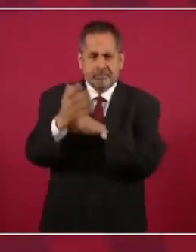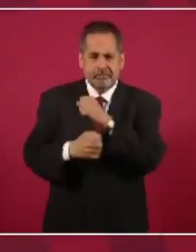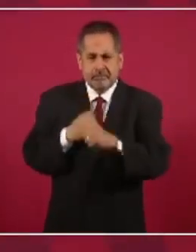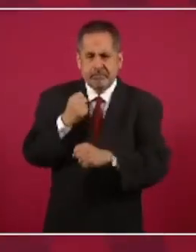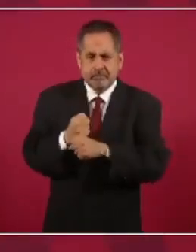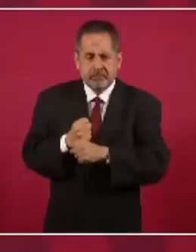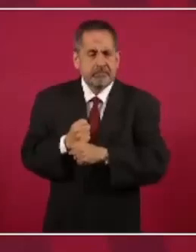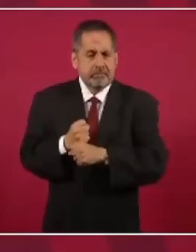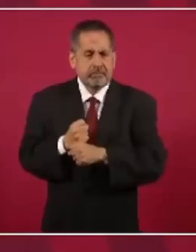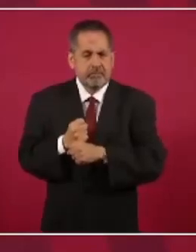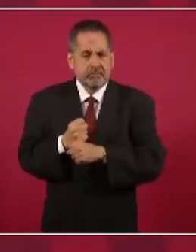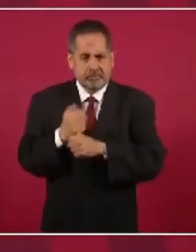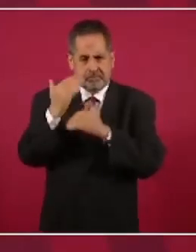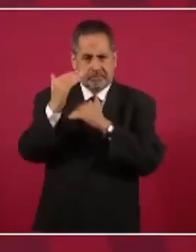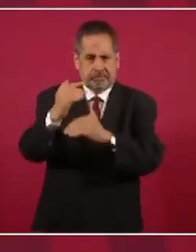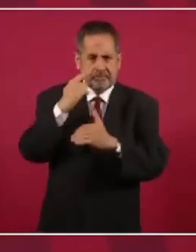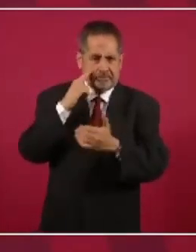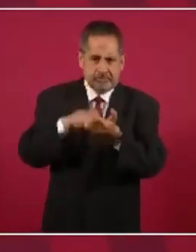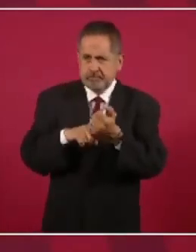el plazo.